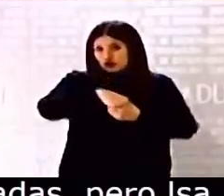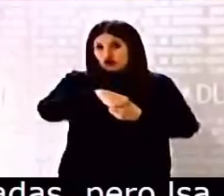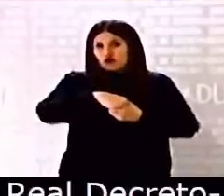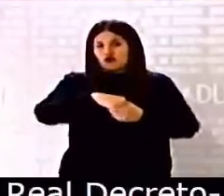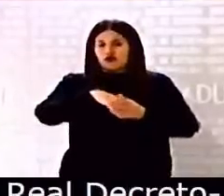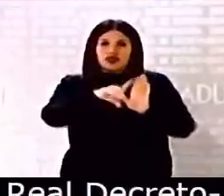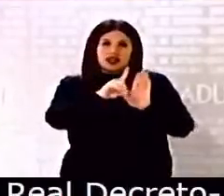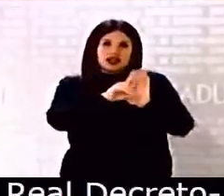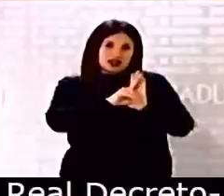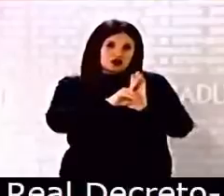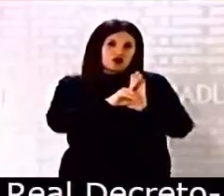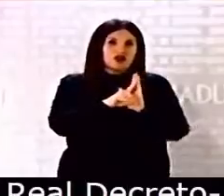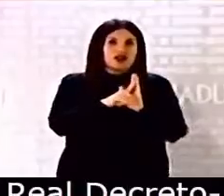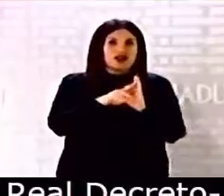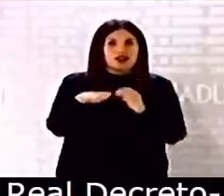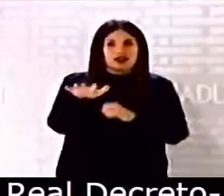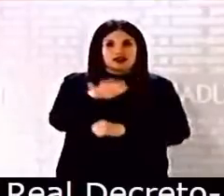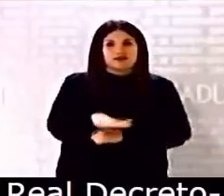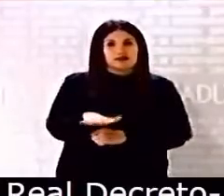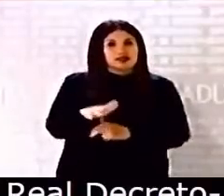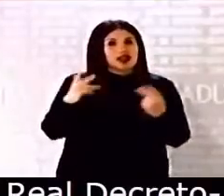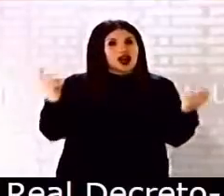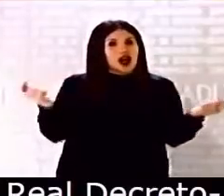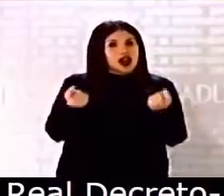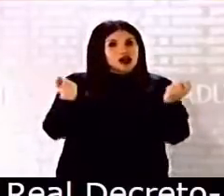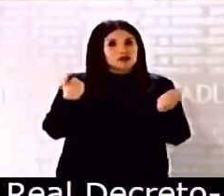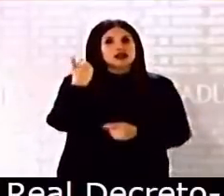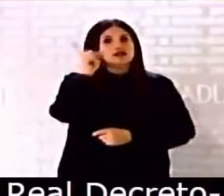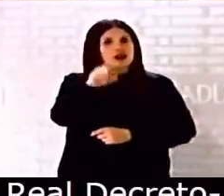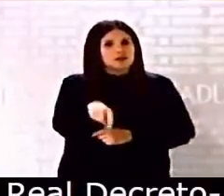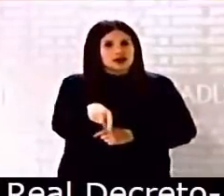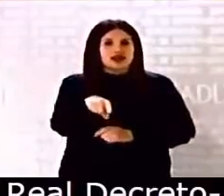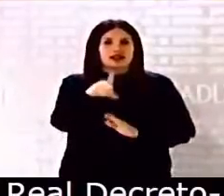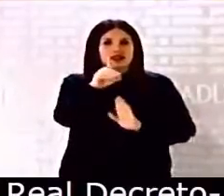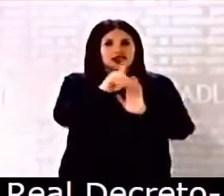de alarma, sino en otros reales decretos.